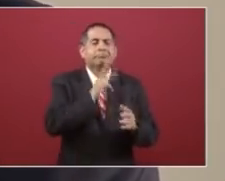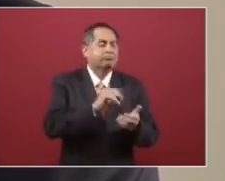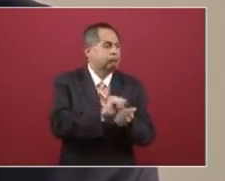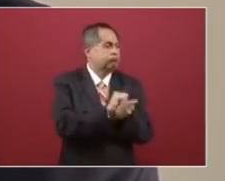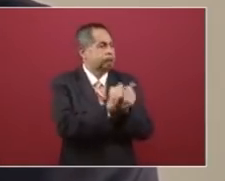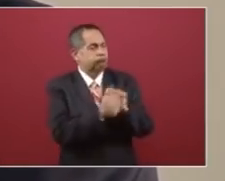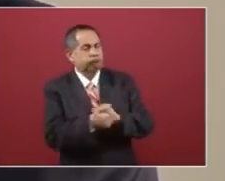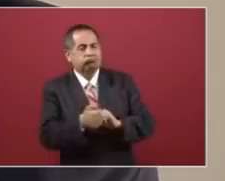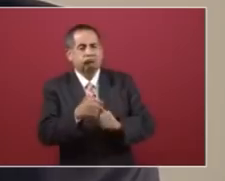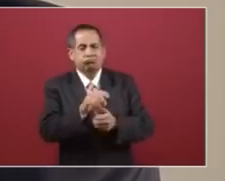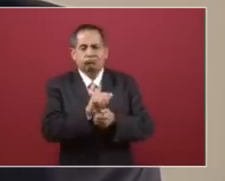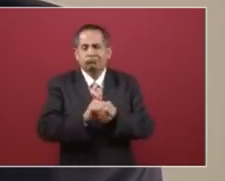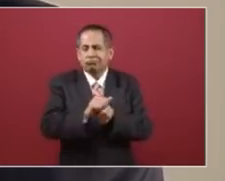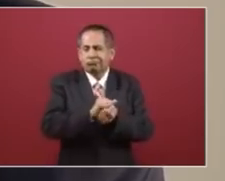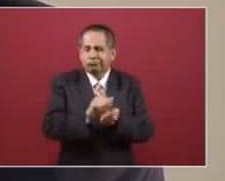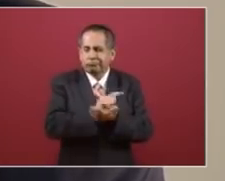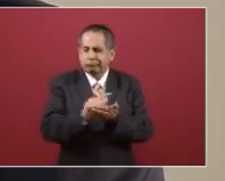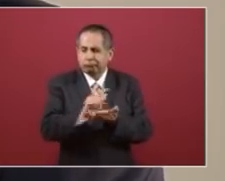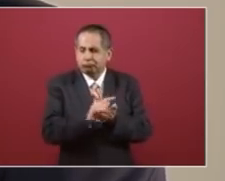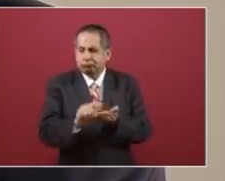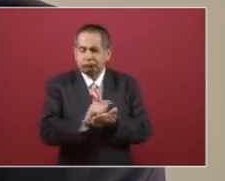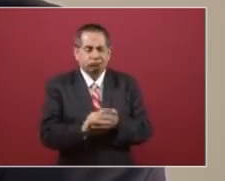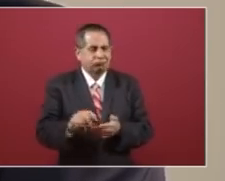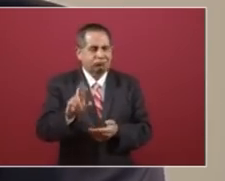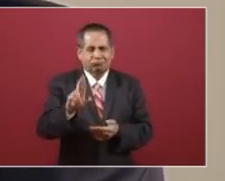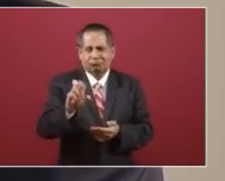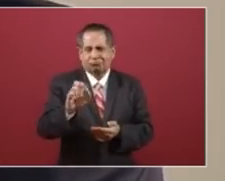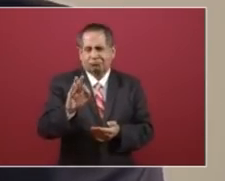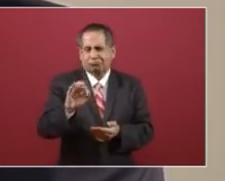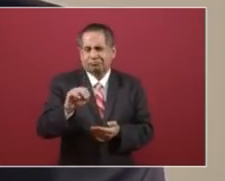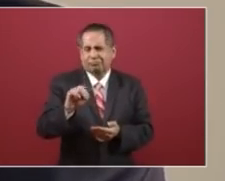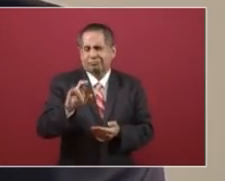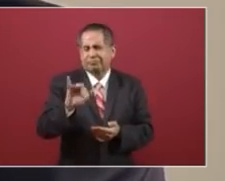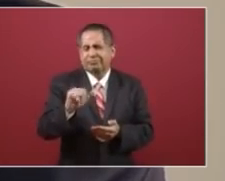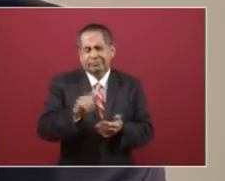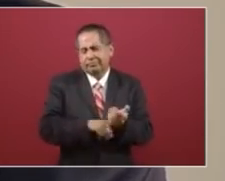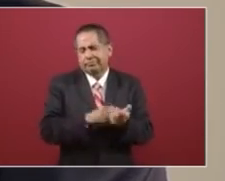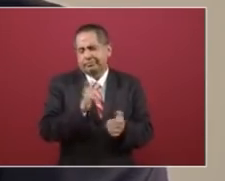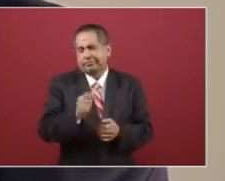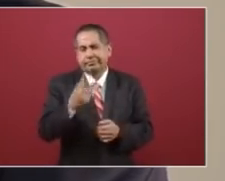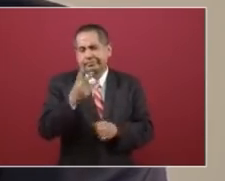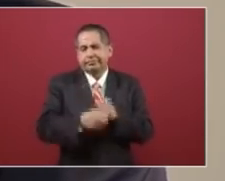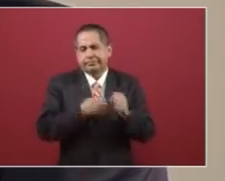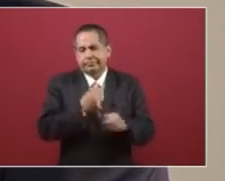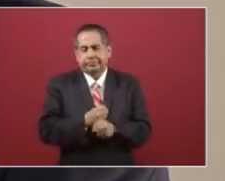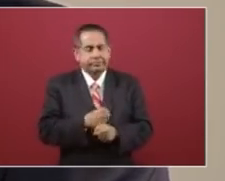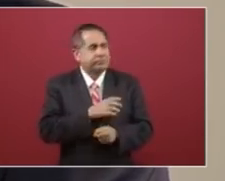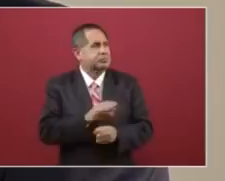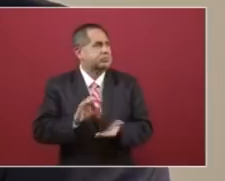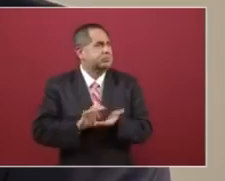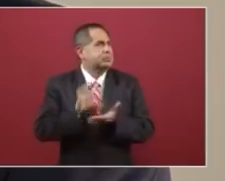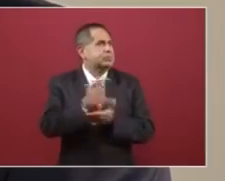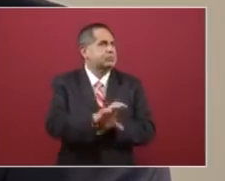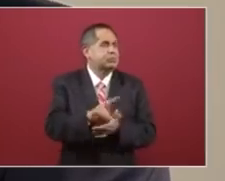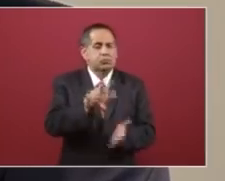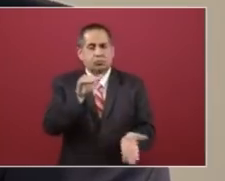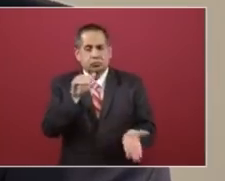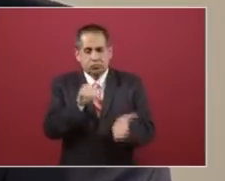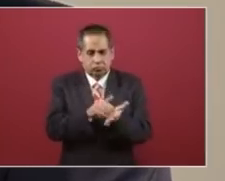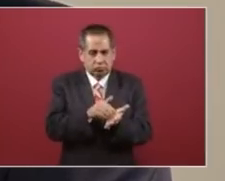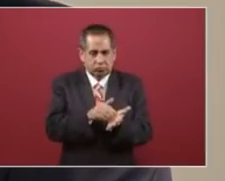años es una refinería grande con una inversión de alrededor de 8 mil